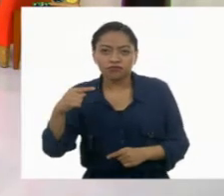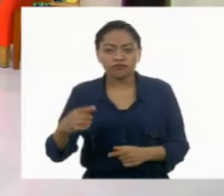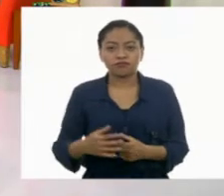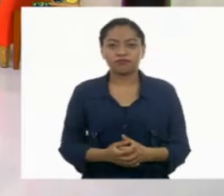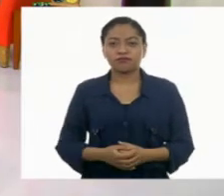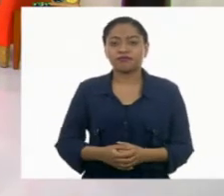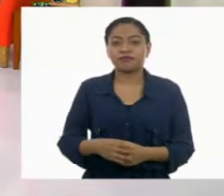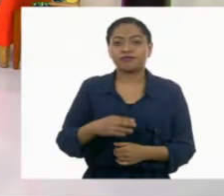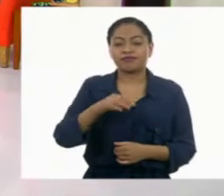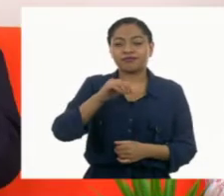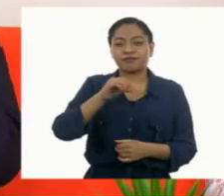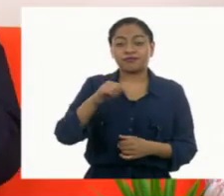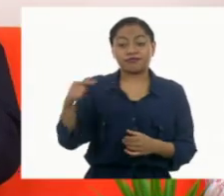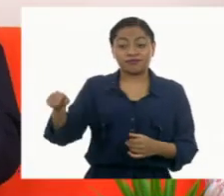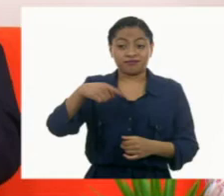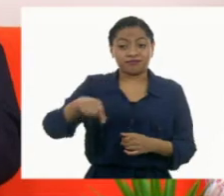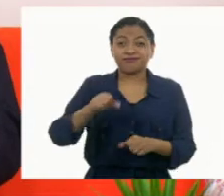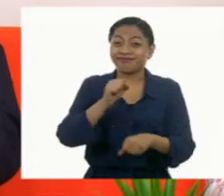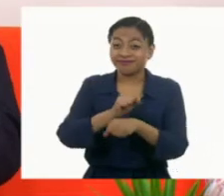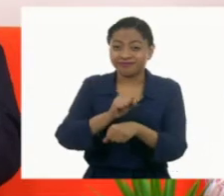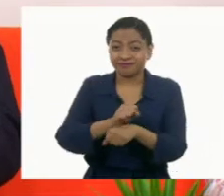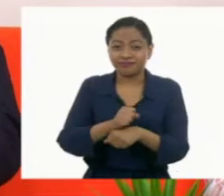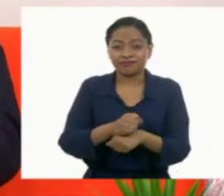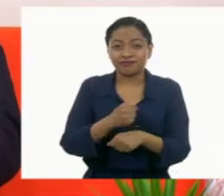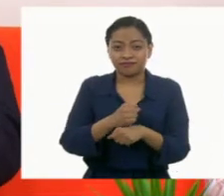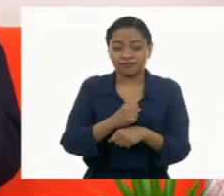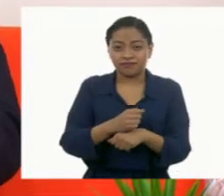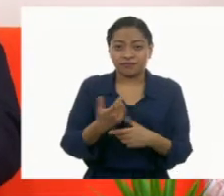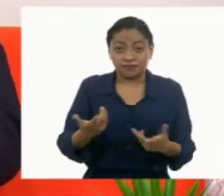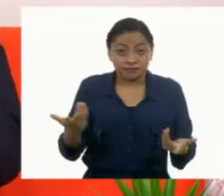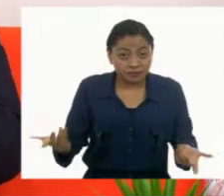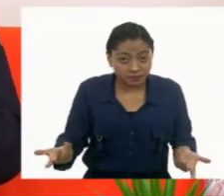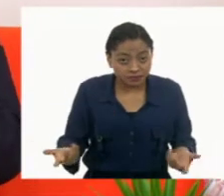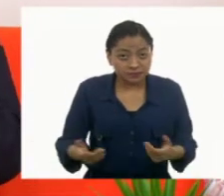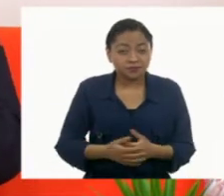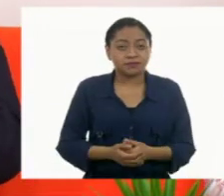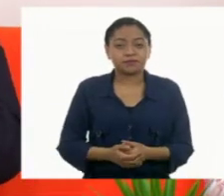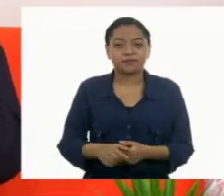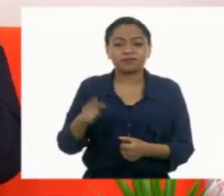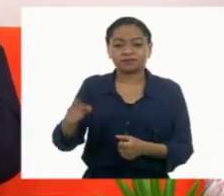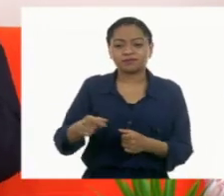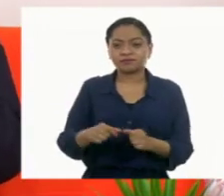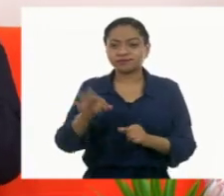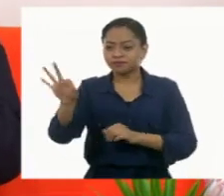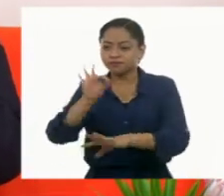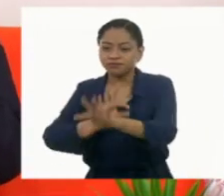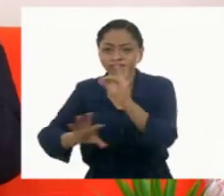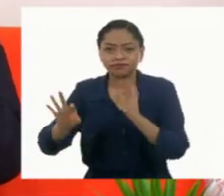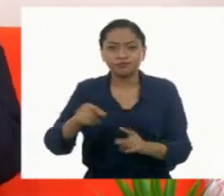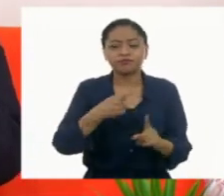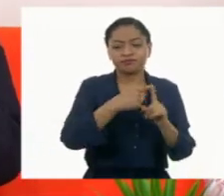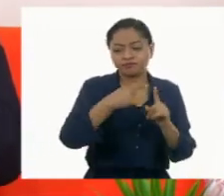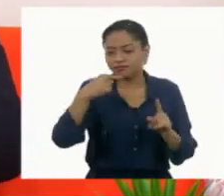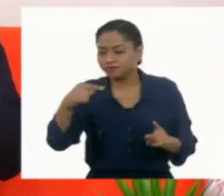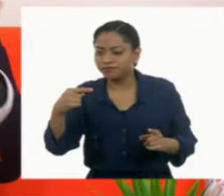o álgebra, incluso en secundaria, porque es bien importante que se utilice esta signografía, que además